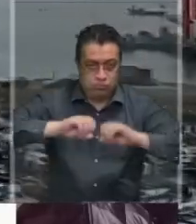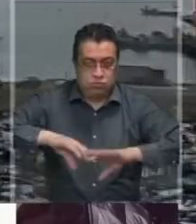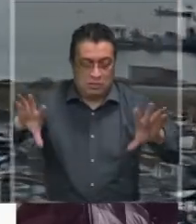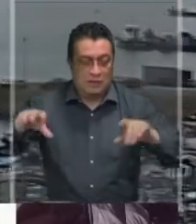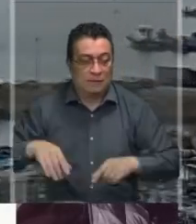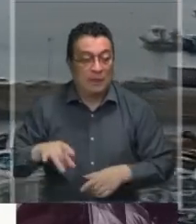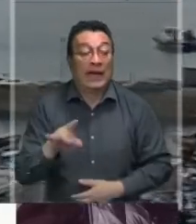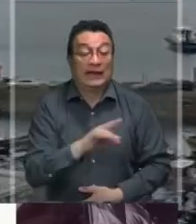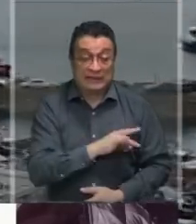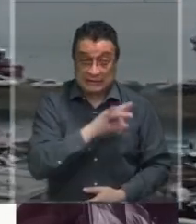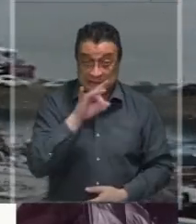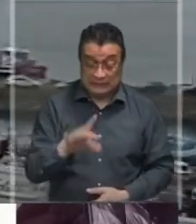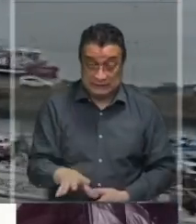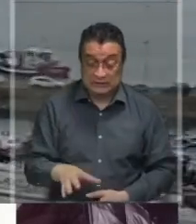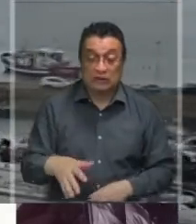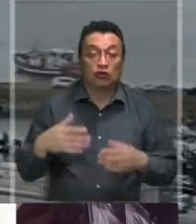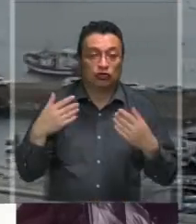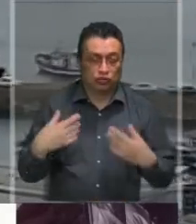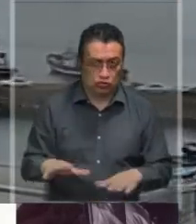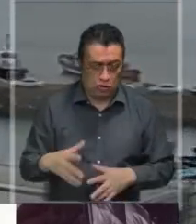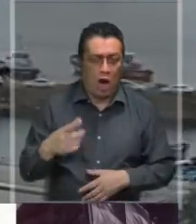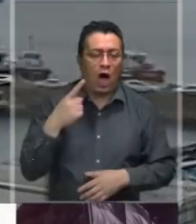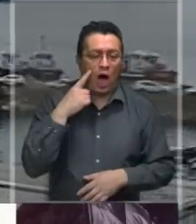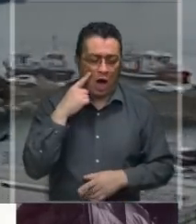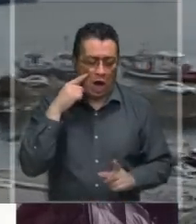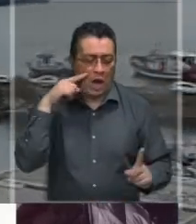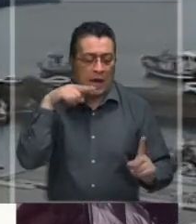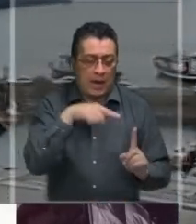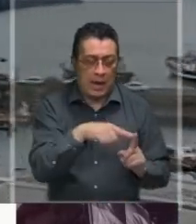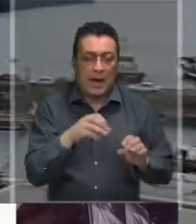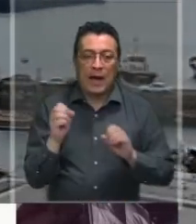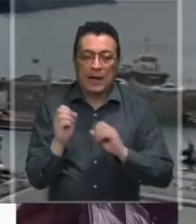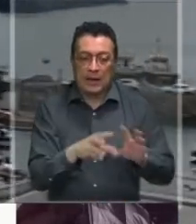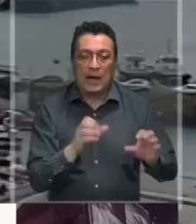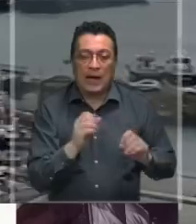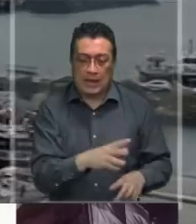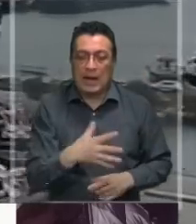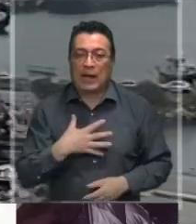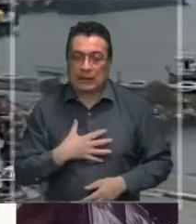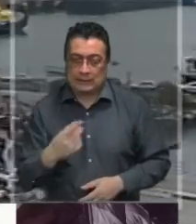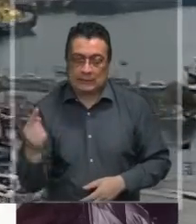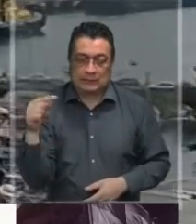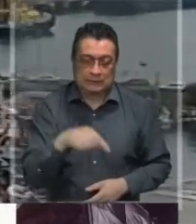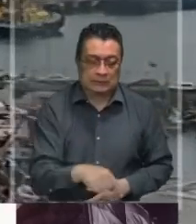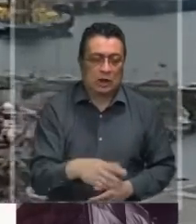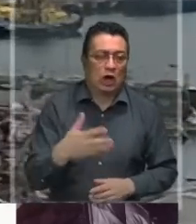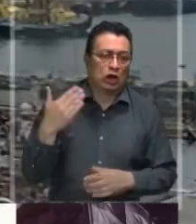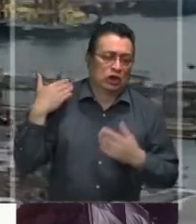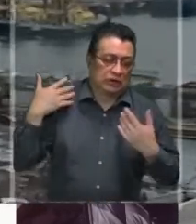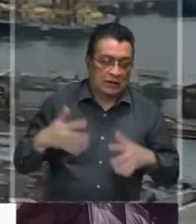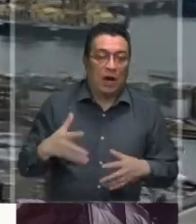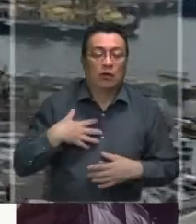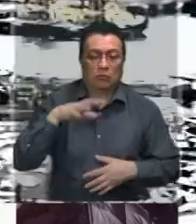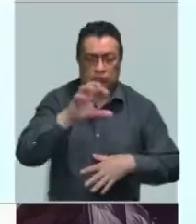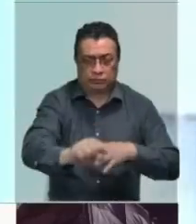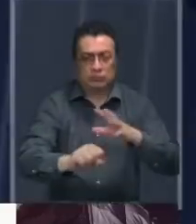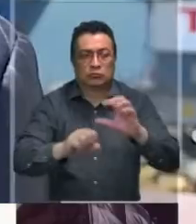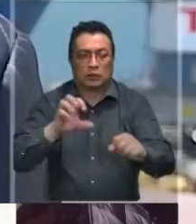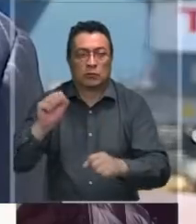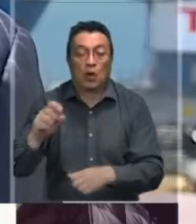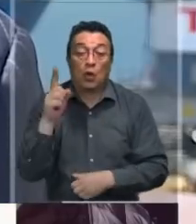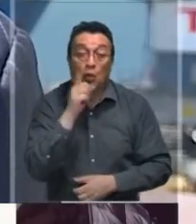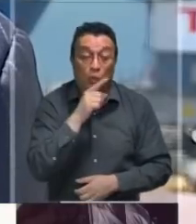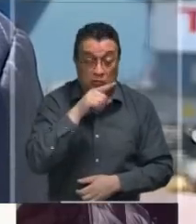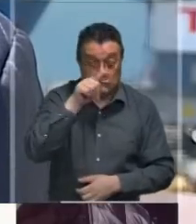Y Chile ya está hace tiempo en su manifiesto de cargamentos internacionales. Y hoy día hemos detectado, en el caso último de San